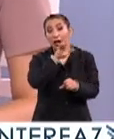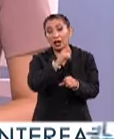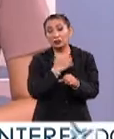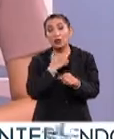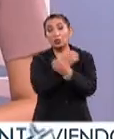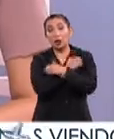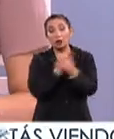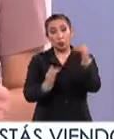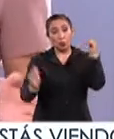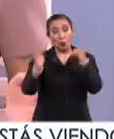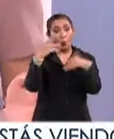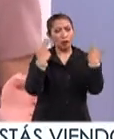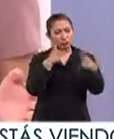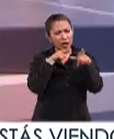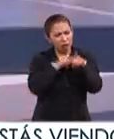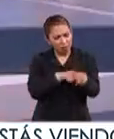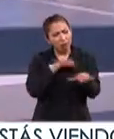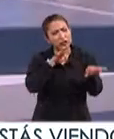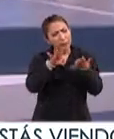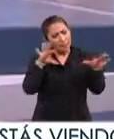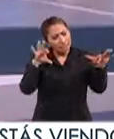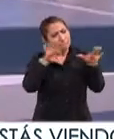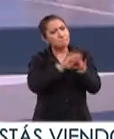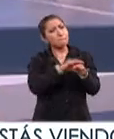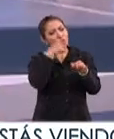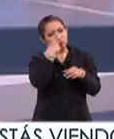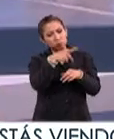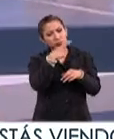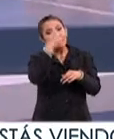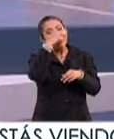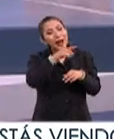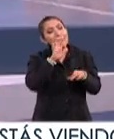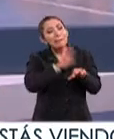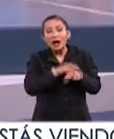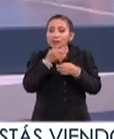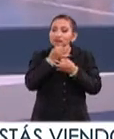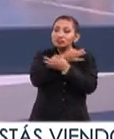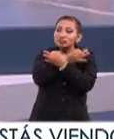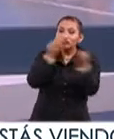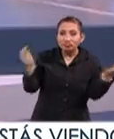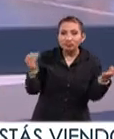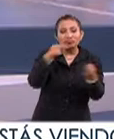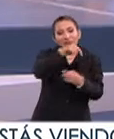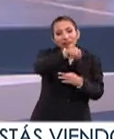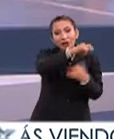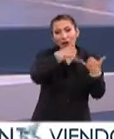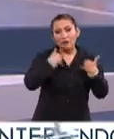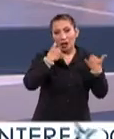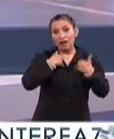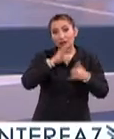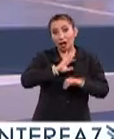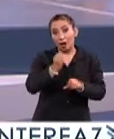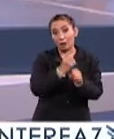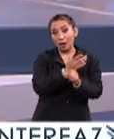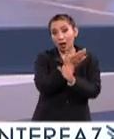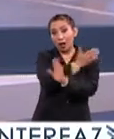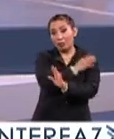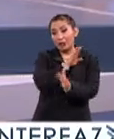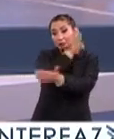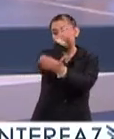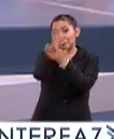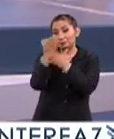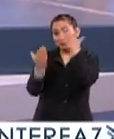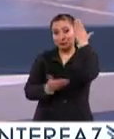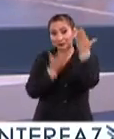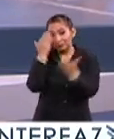Educación Superior. Pues seguiremos trabajando muy de la mano con ustedes para seguir dándole voz a los jóvenes que han tenido oportunidad de